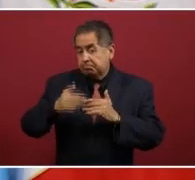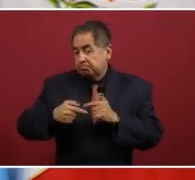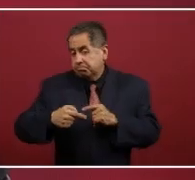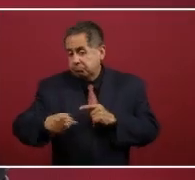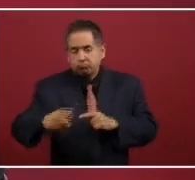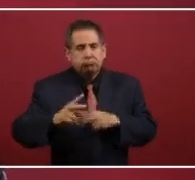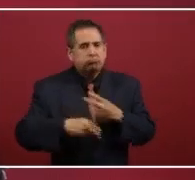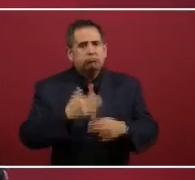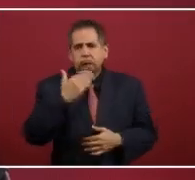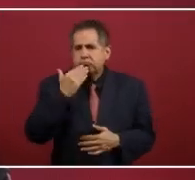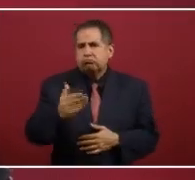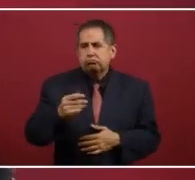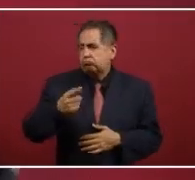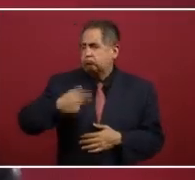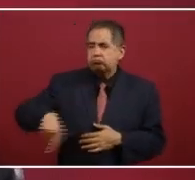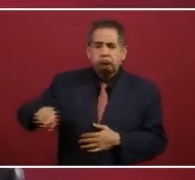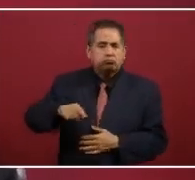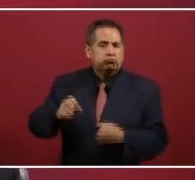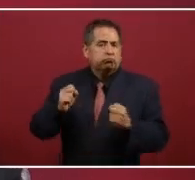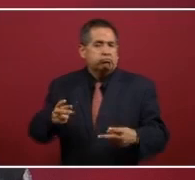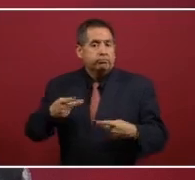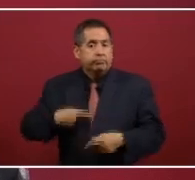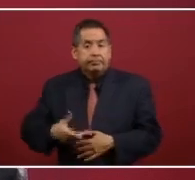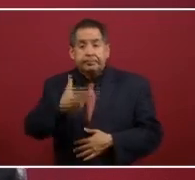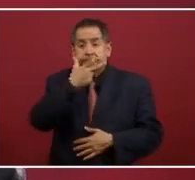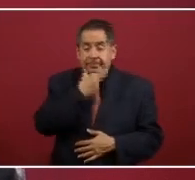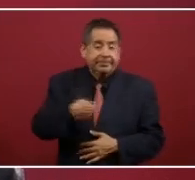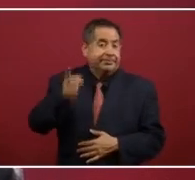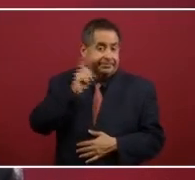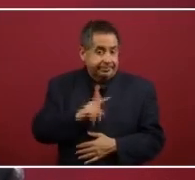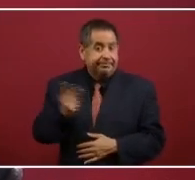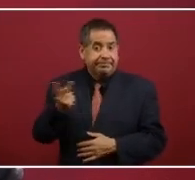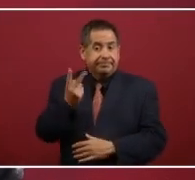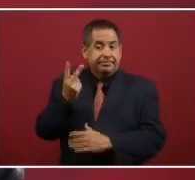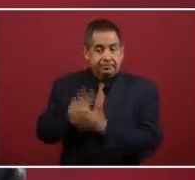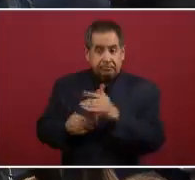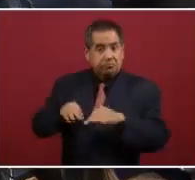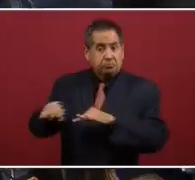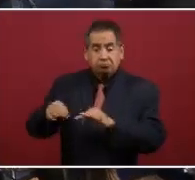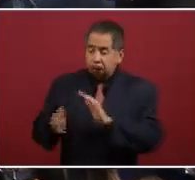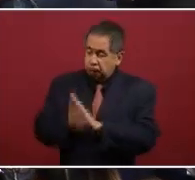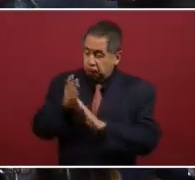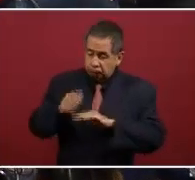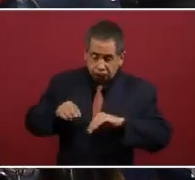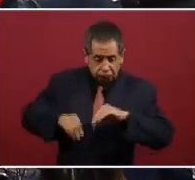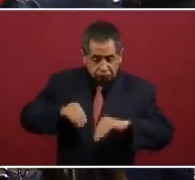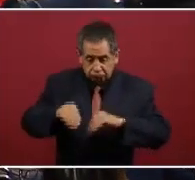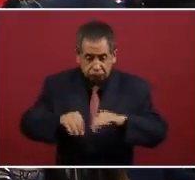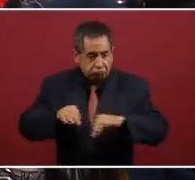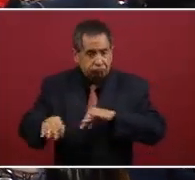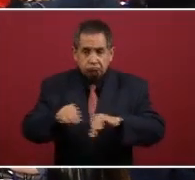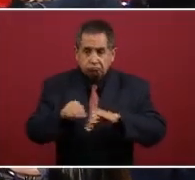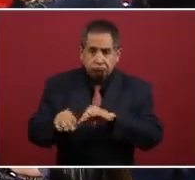y están trabajando hombres y mujeres en estos caminos.